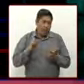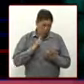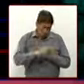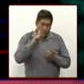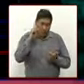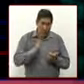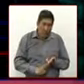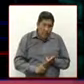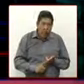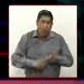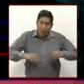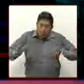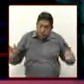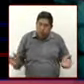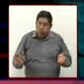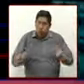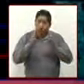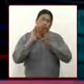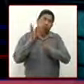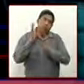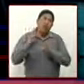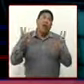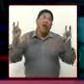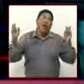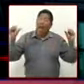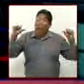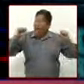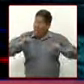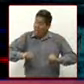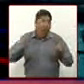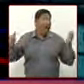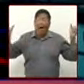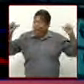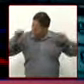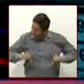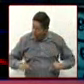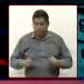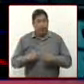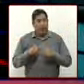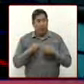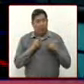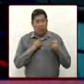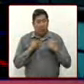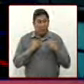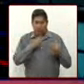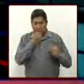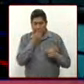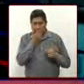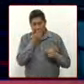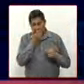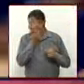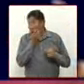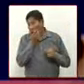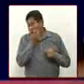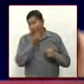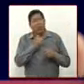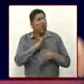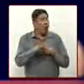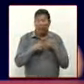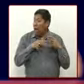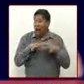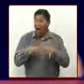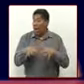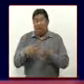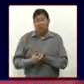de generar el discurso de crisis, generar también la especulación, porque la especulación hace que todos vayan